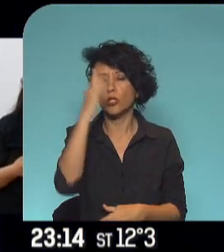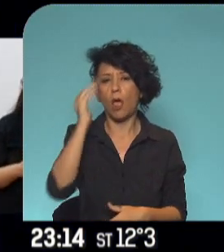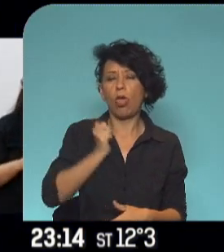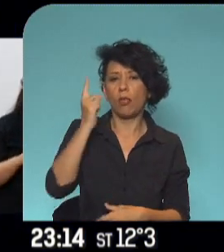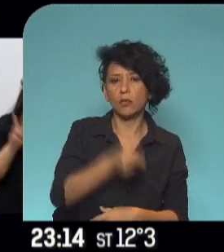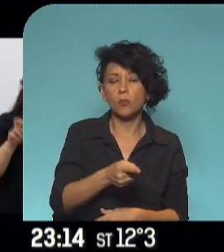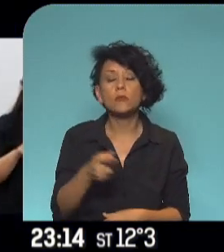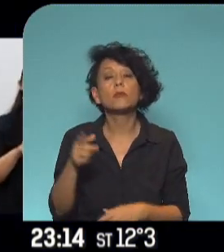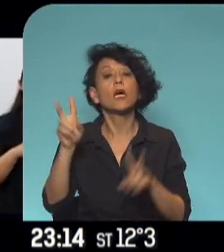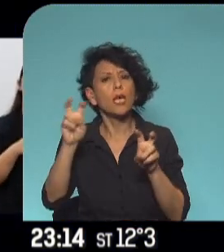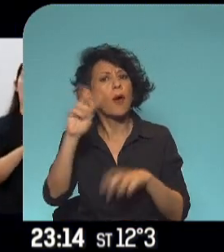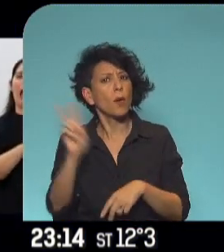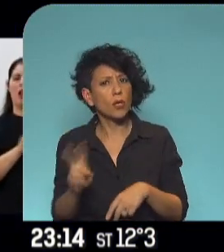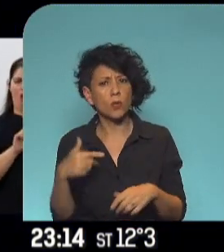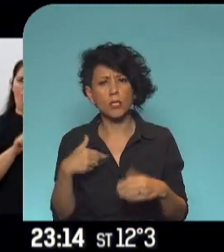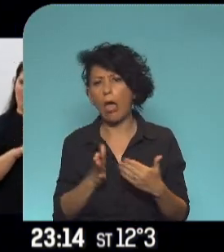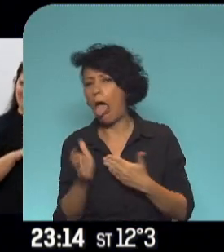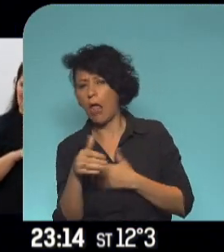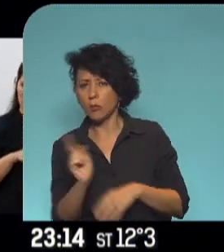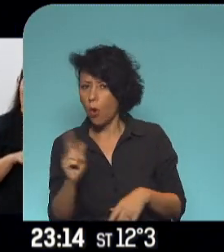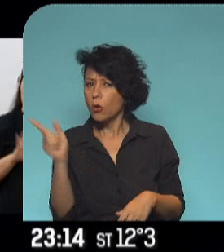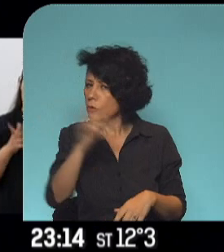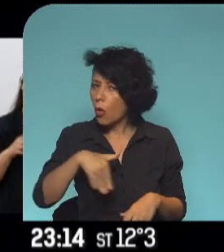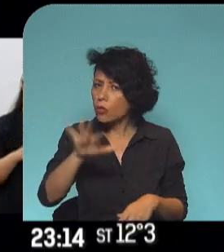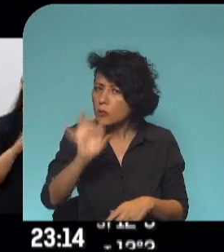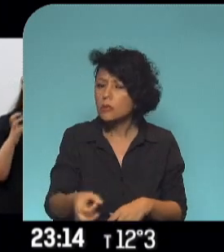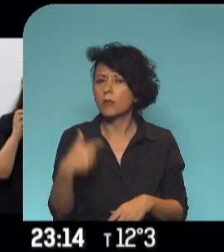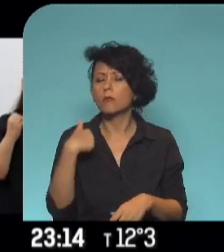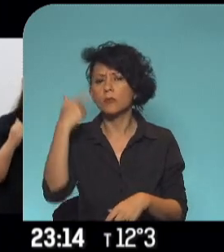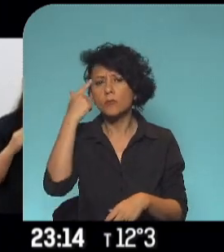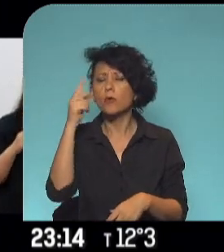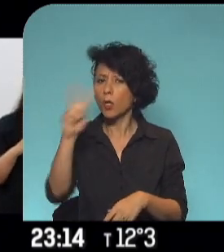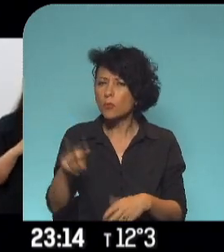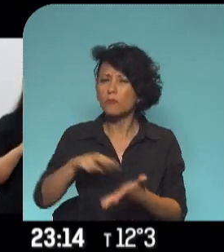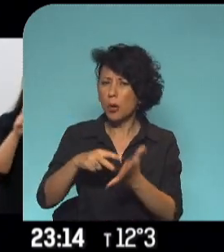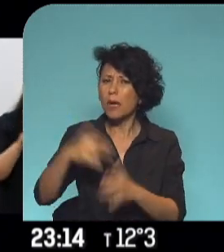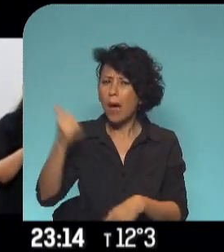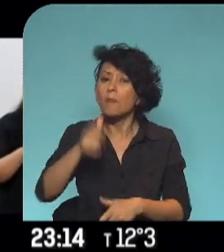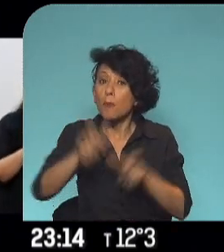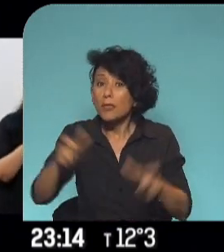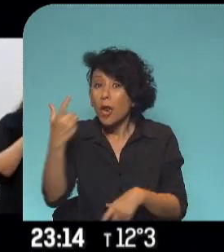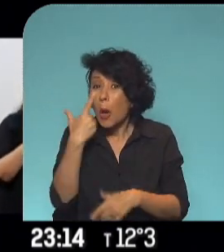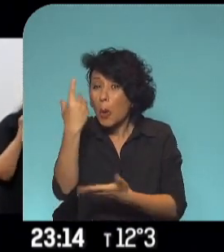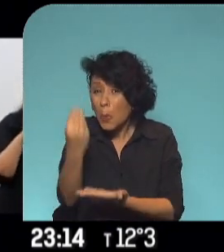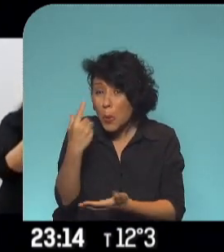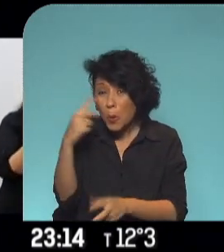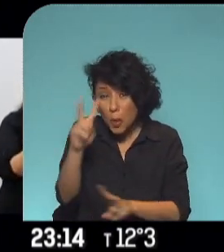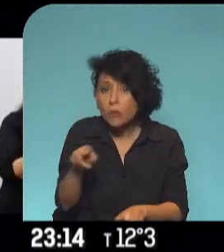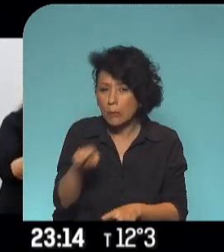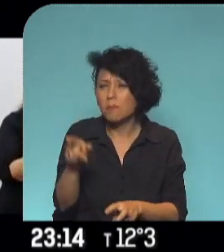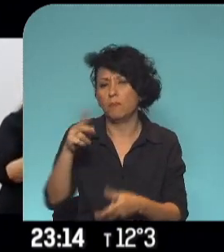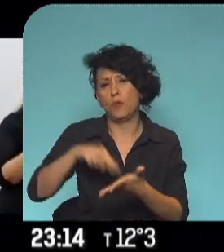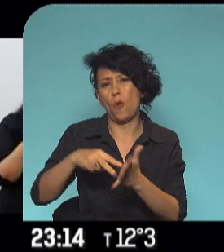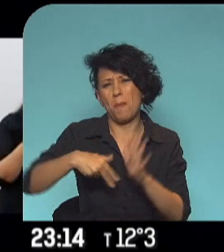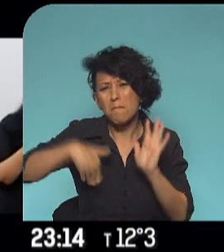el tema Venezuela porque todos saben lo que yo pienso. Venezuela tiene problemas. Más problemas tienen los venezolanos que están adentro de ese país y